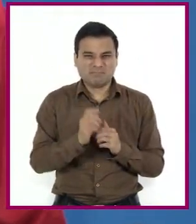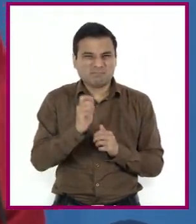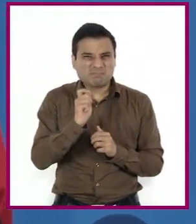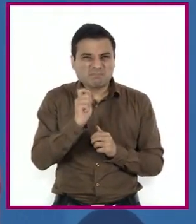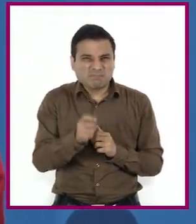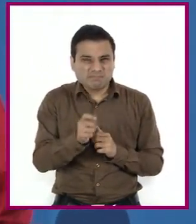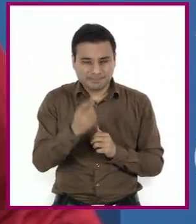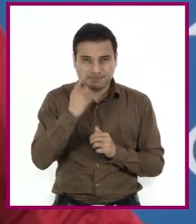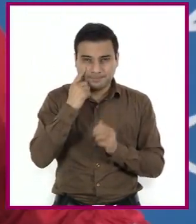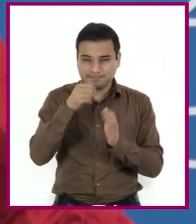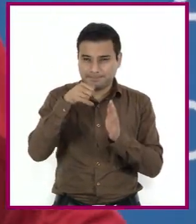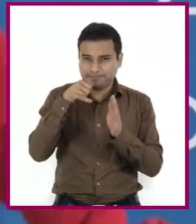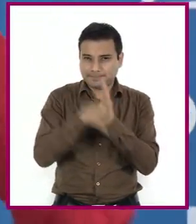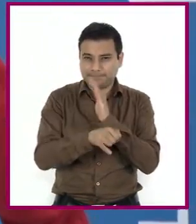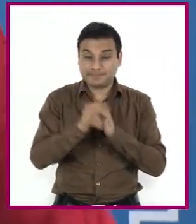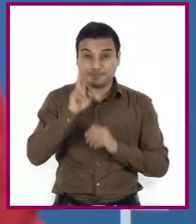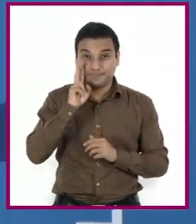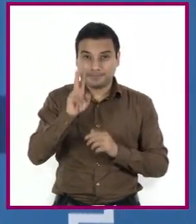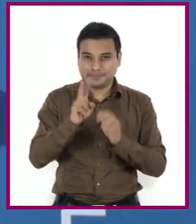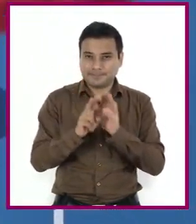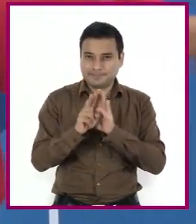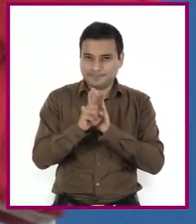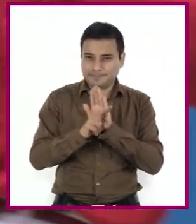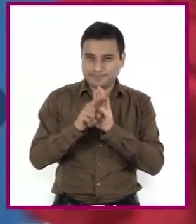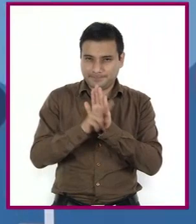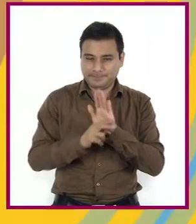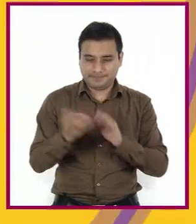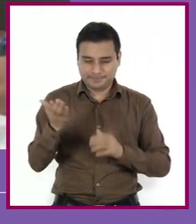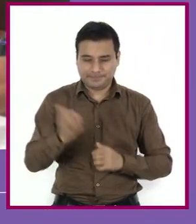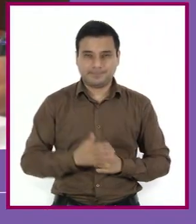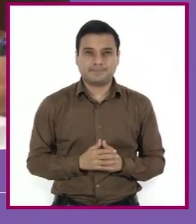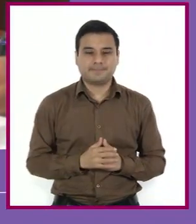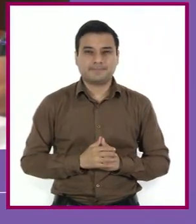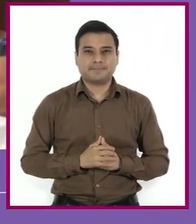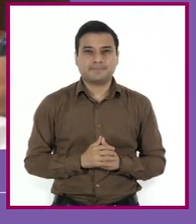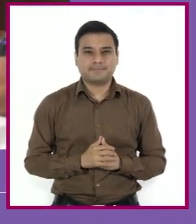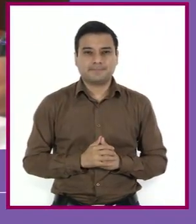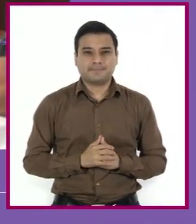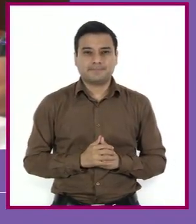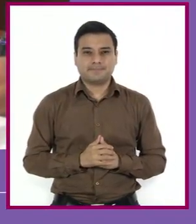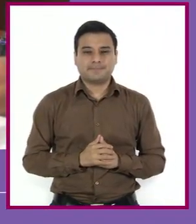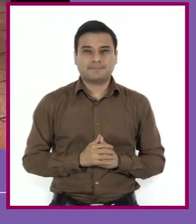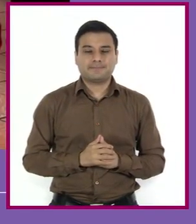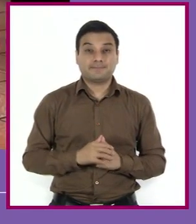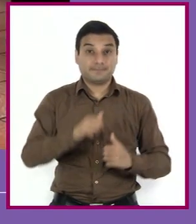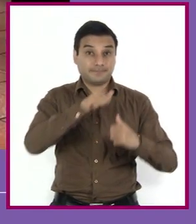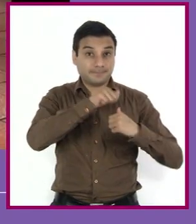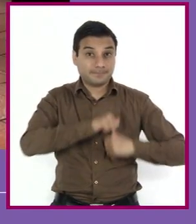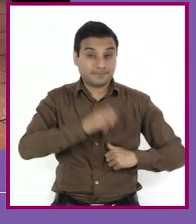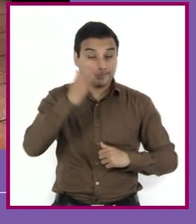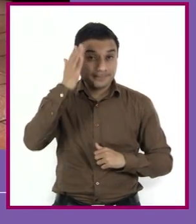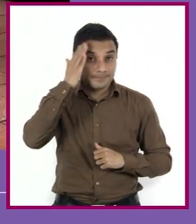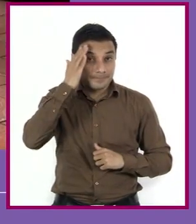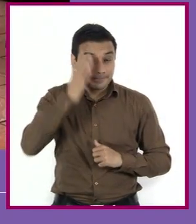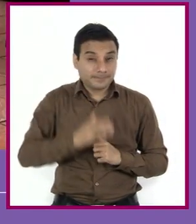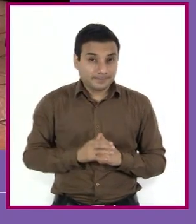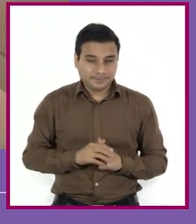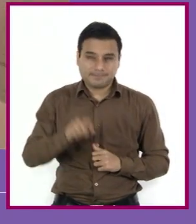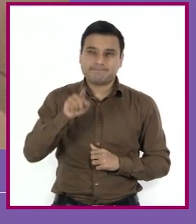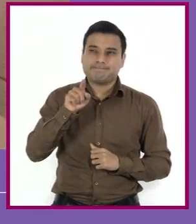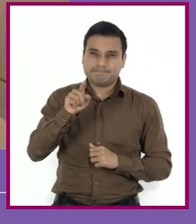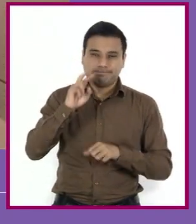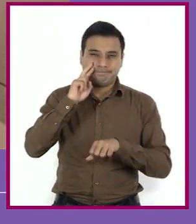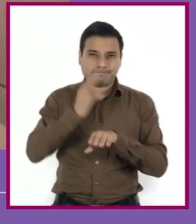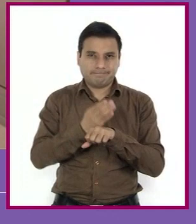más, veamos y escuchemos el siguiente video. A las autoridades les corresponde impartir